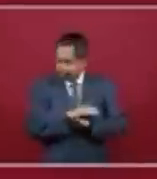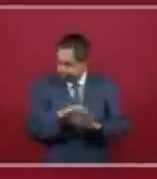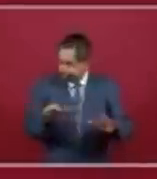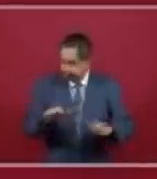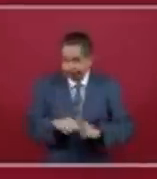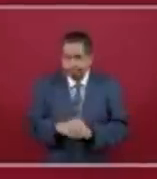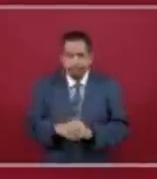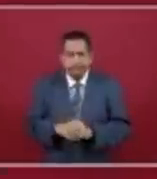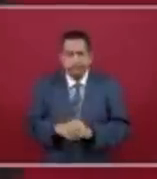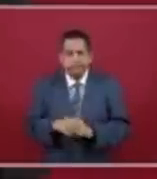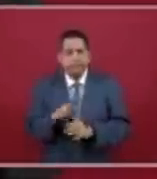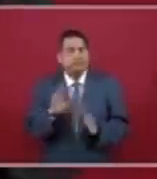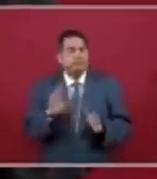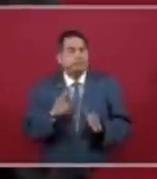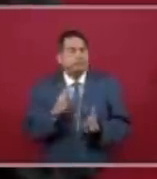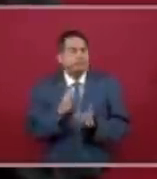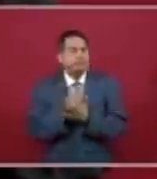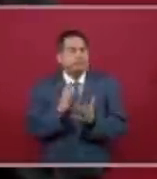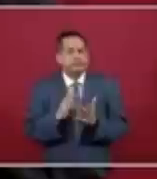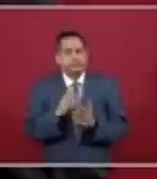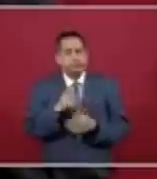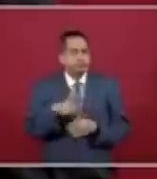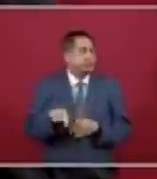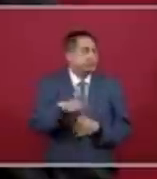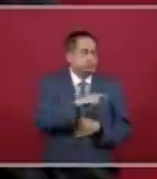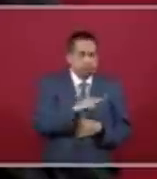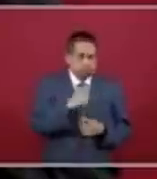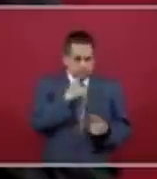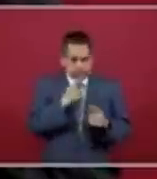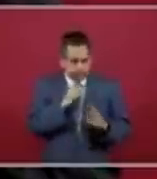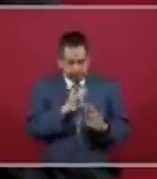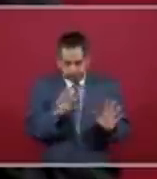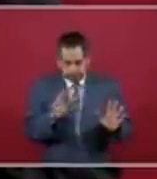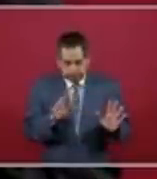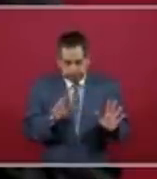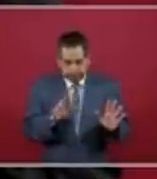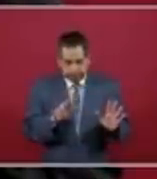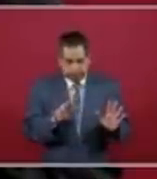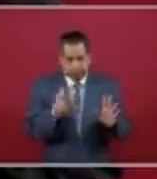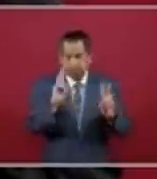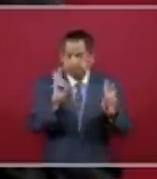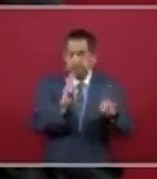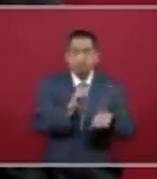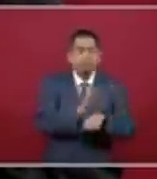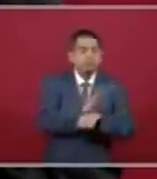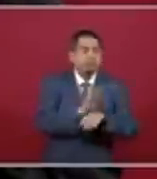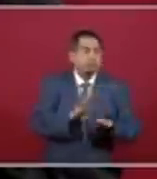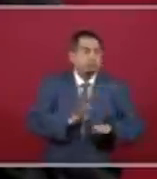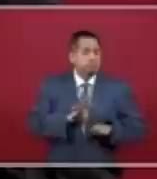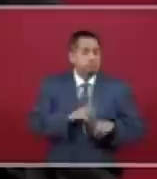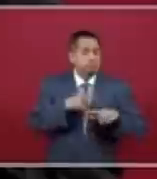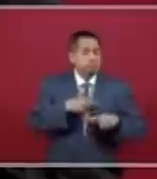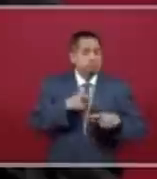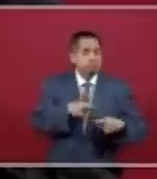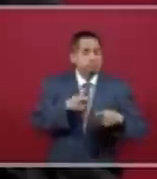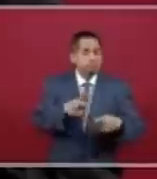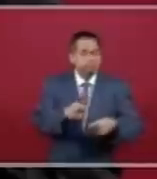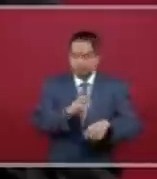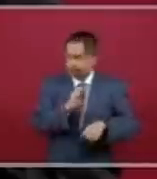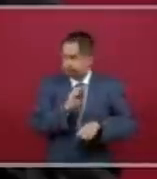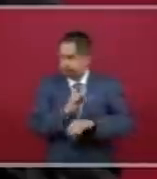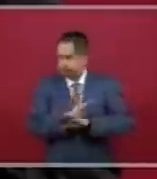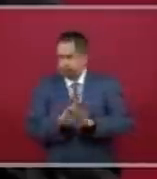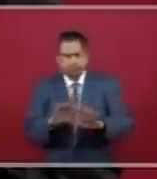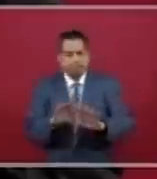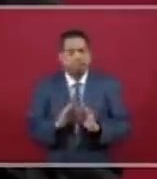que llevan a cabo acciones en beneficio de personas,